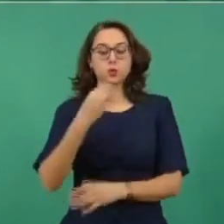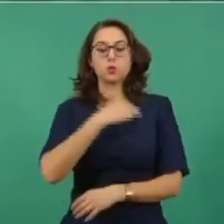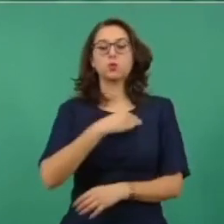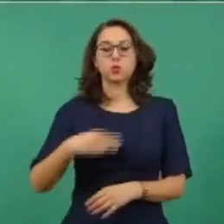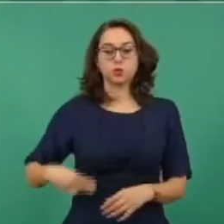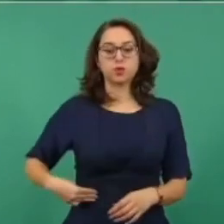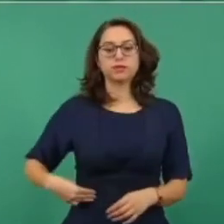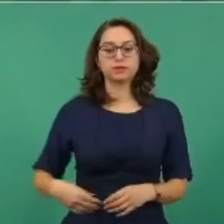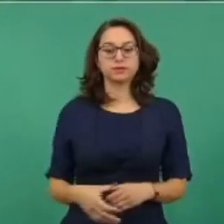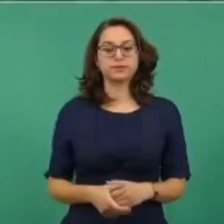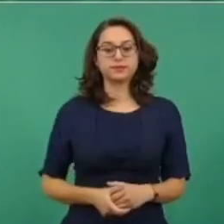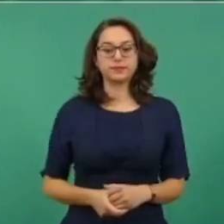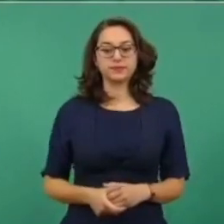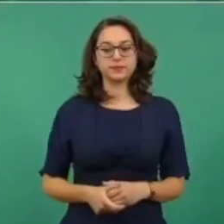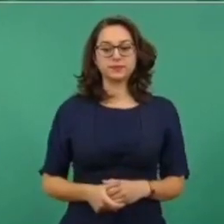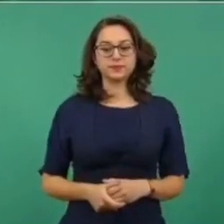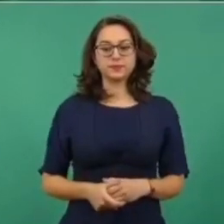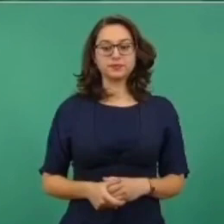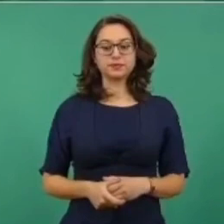El